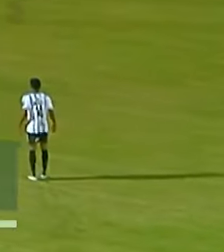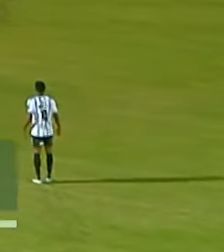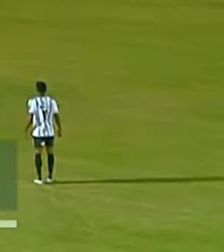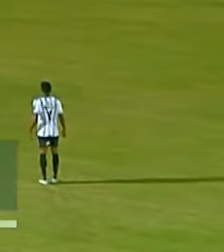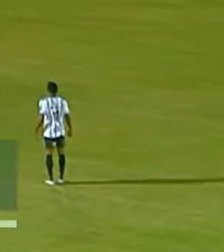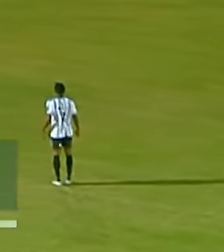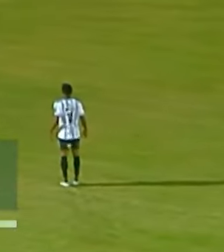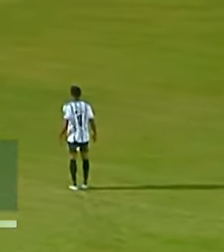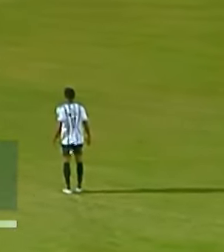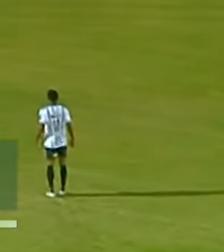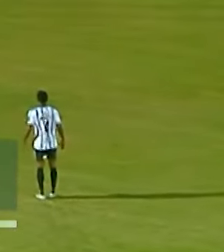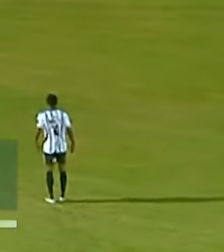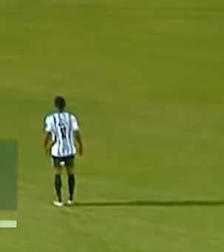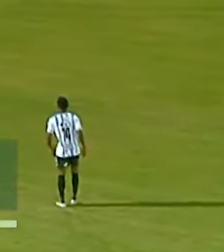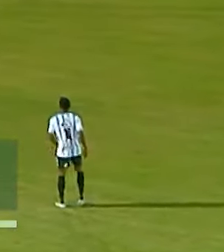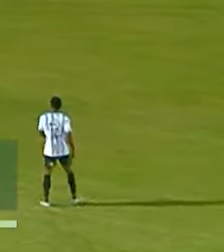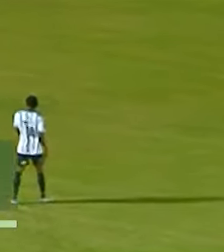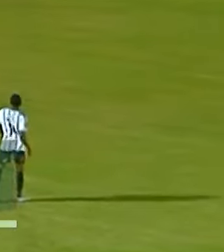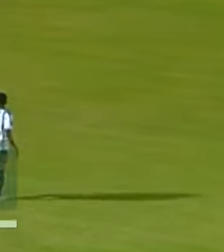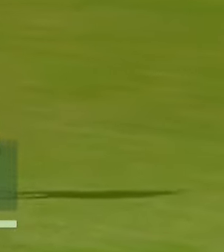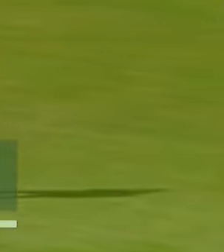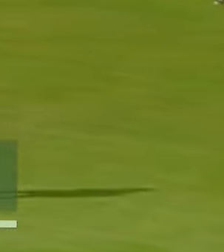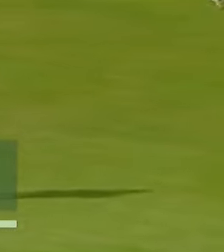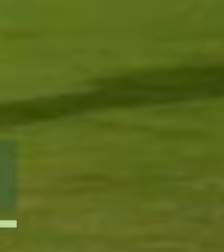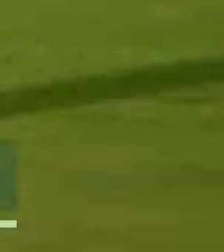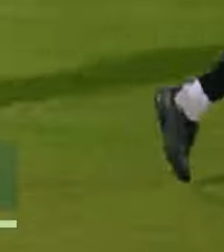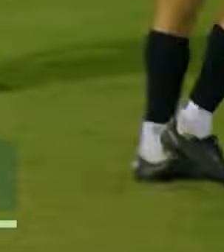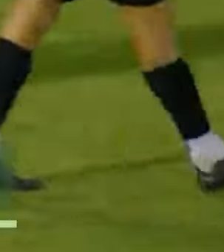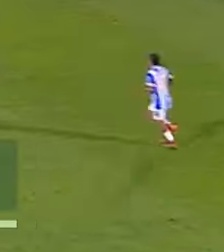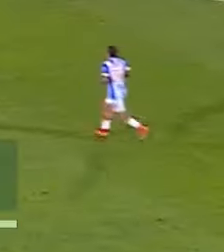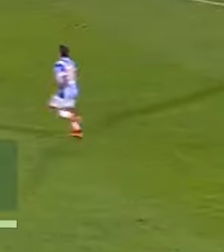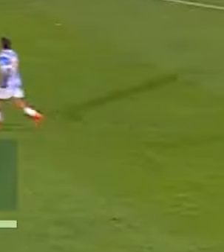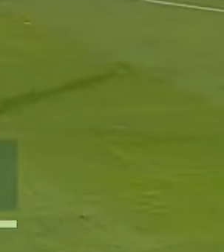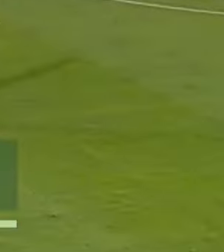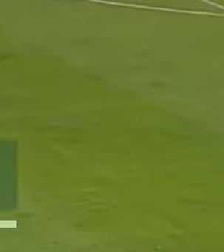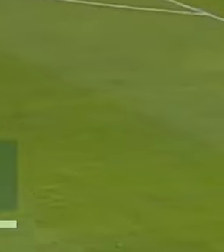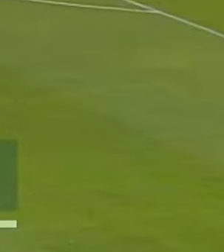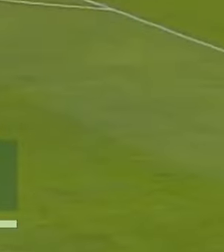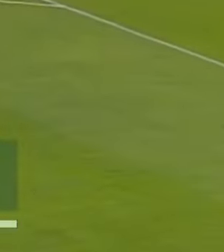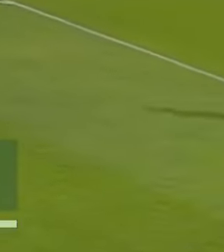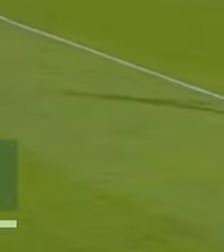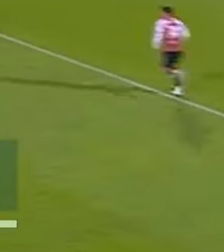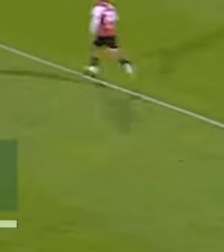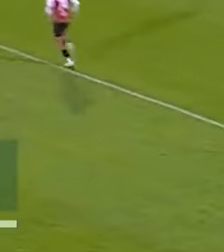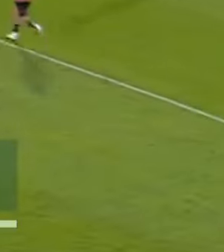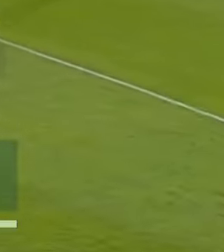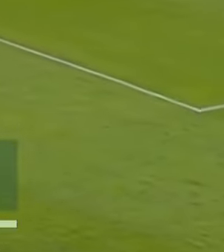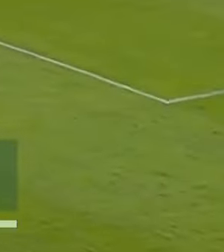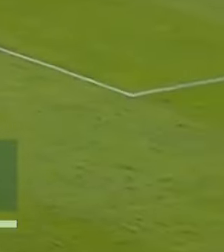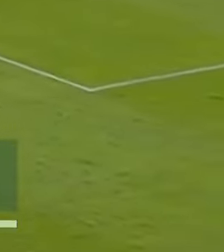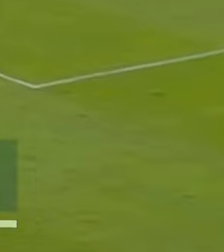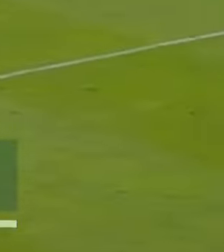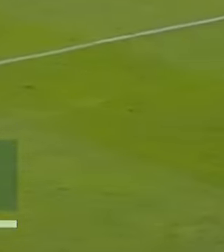acuna va tocando hacia atrás y el palo ataja por el Arquero ante el remate de cachi vamos a la